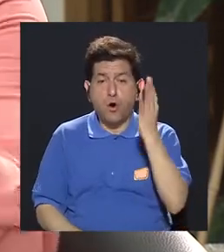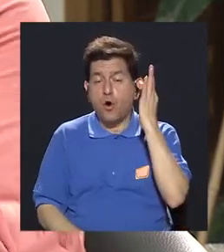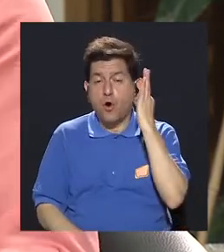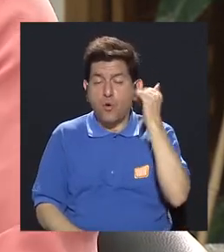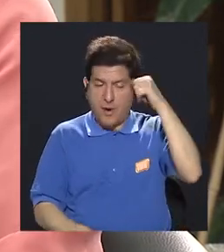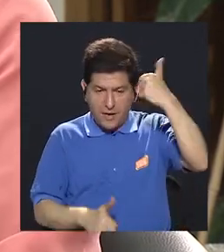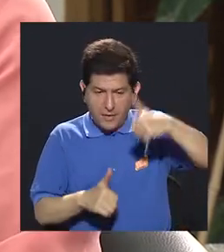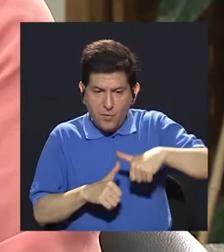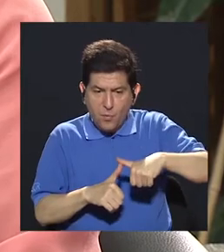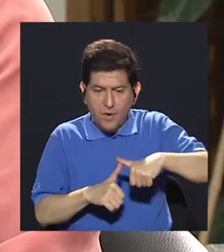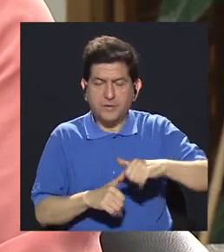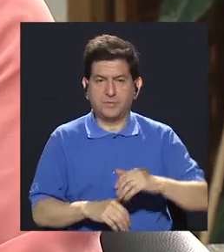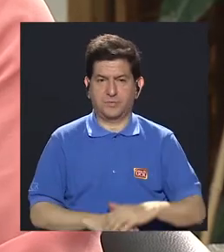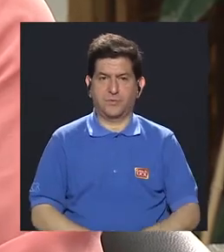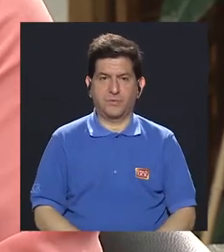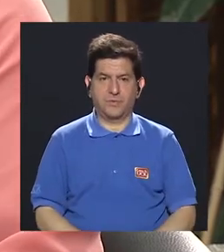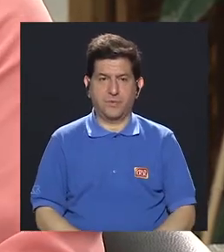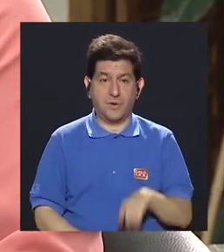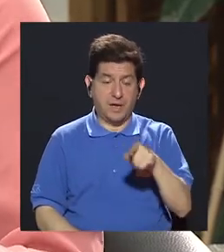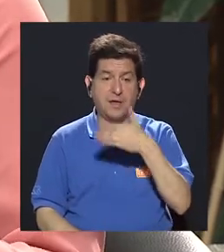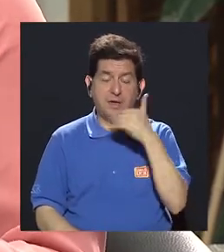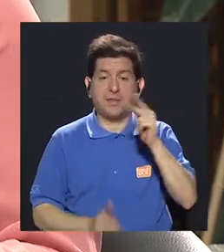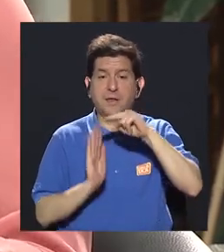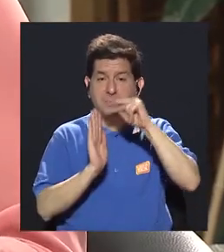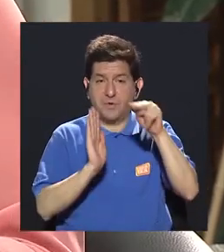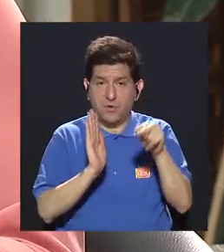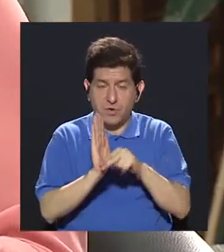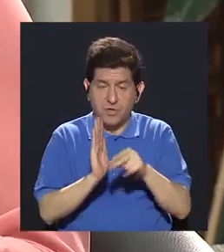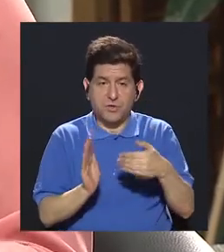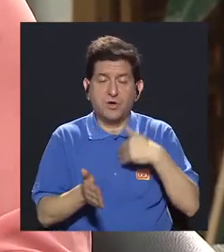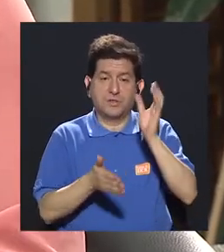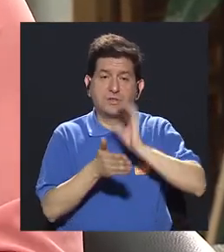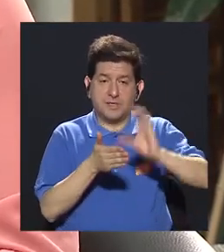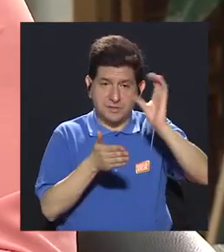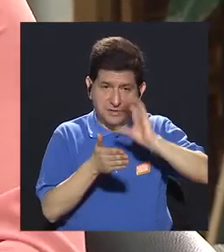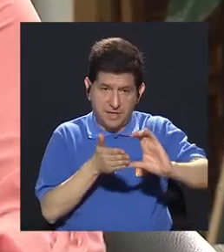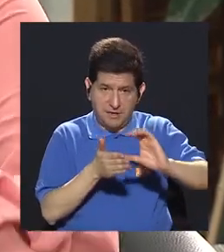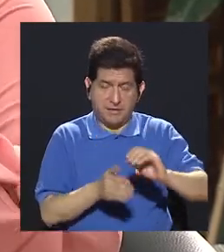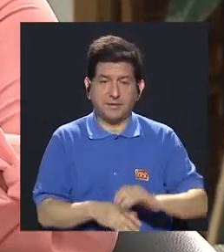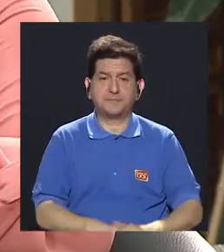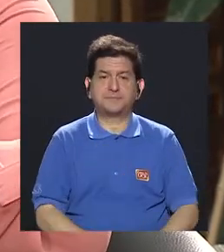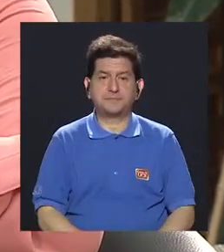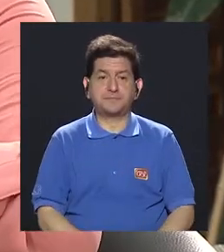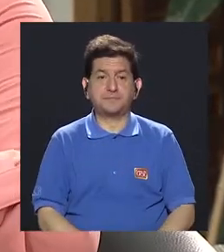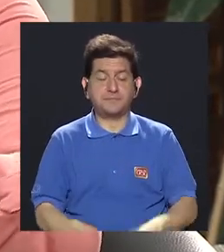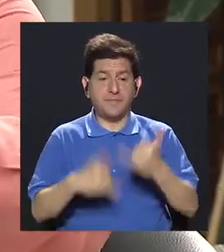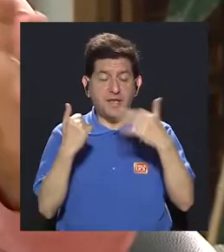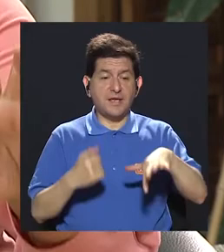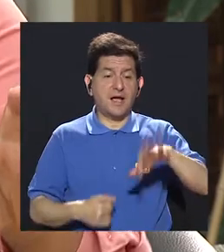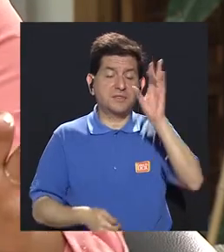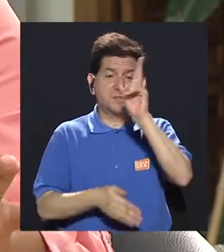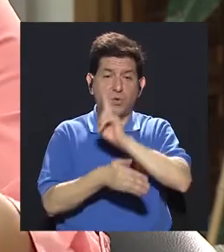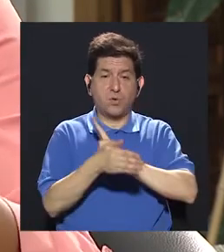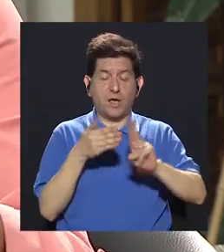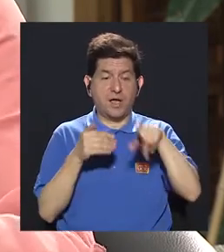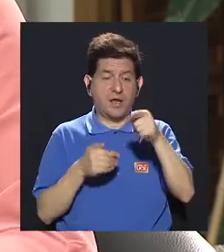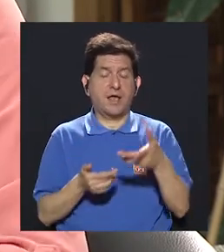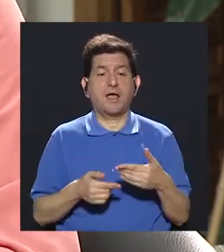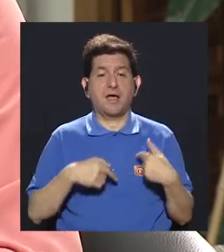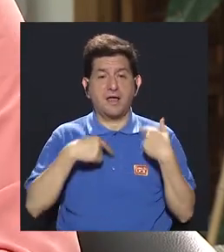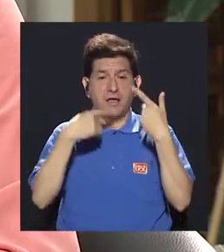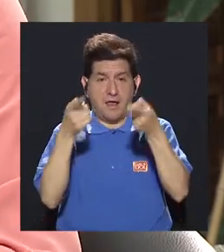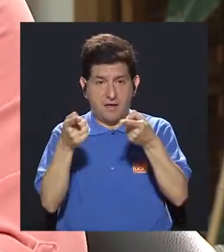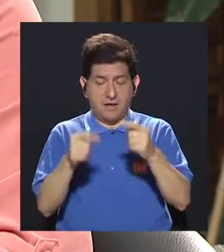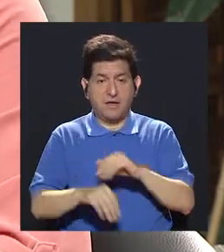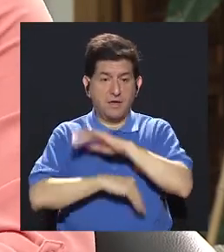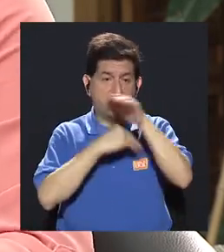tengo aquí resonando, que era como de los mejores promedios del colegio, que estaba, ya había escogido la universidad a la que